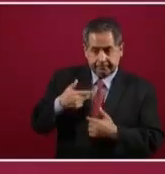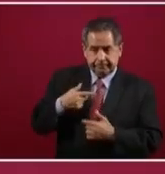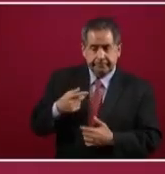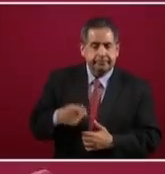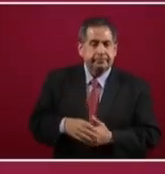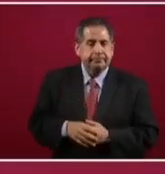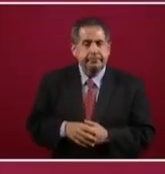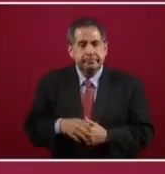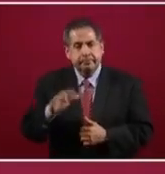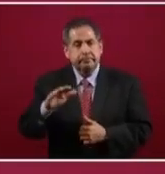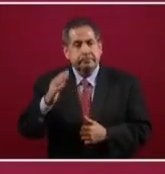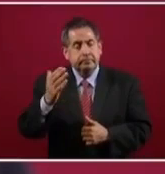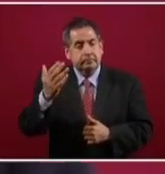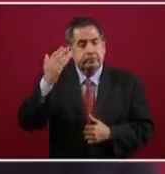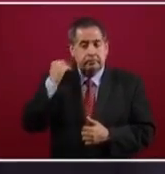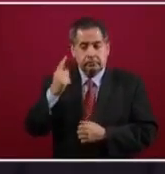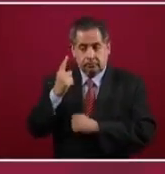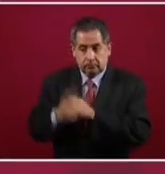el año pasado,